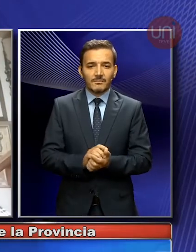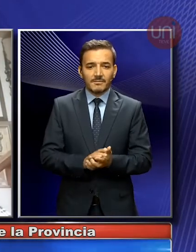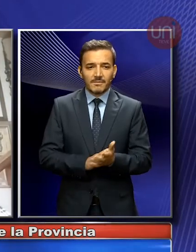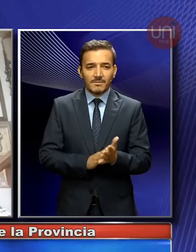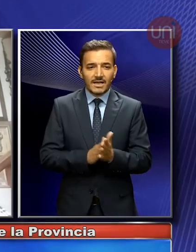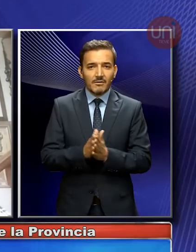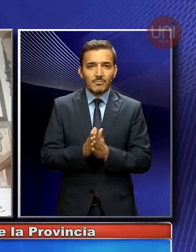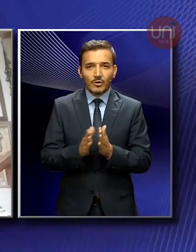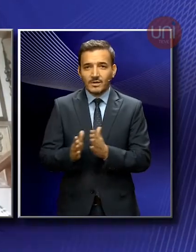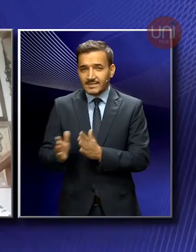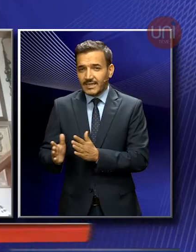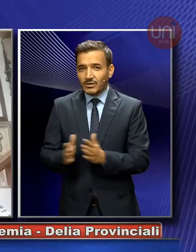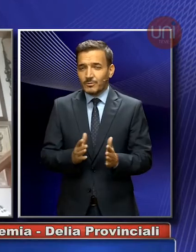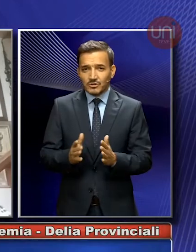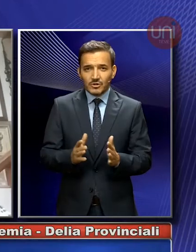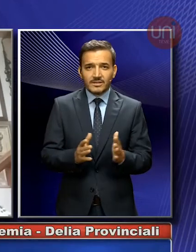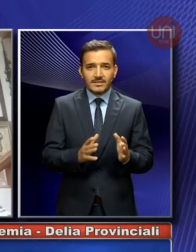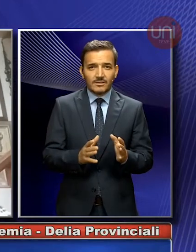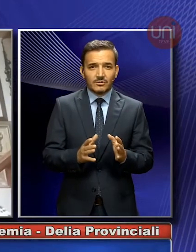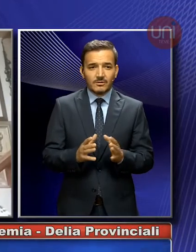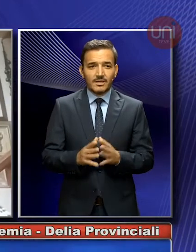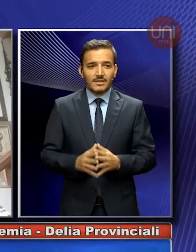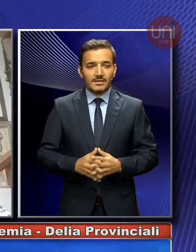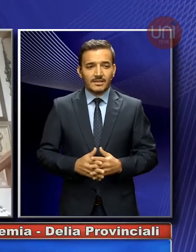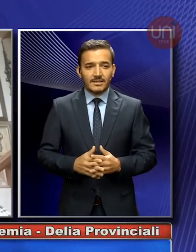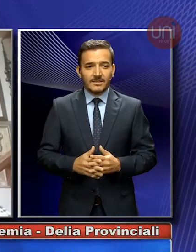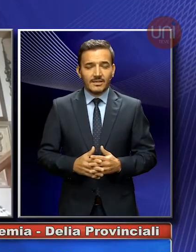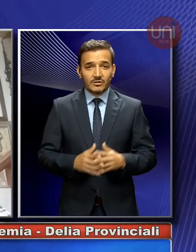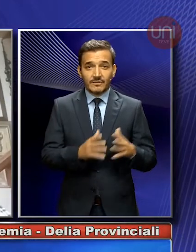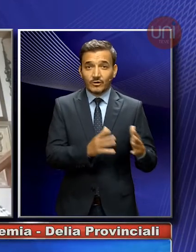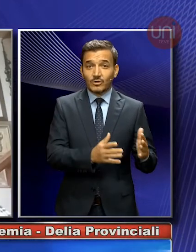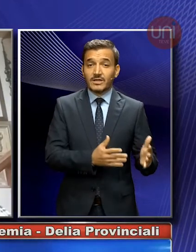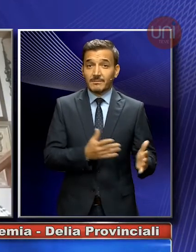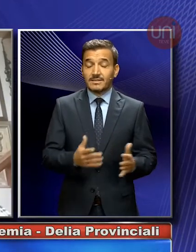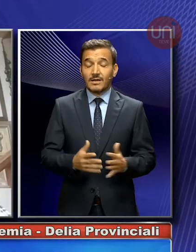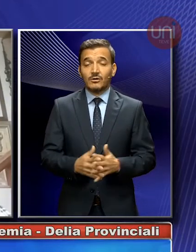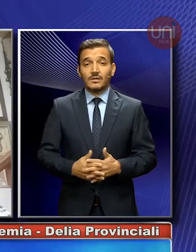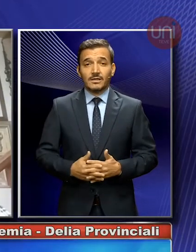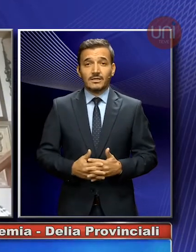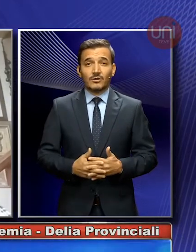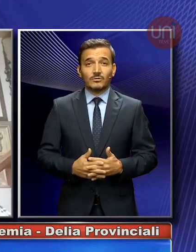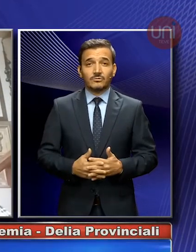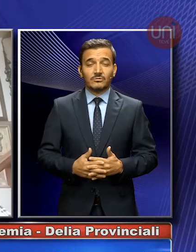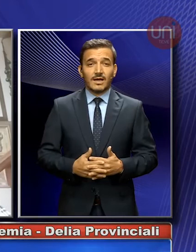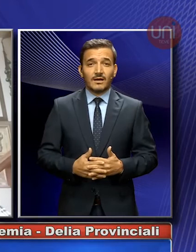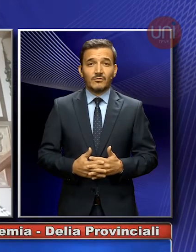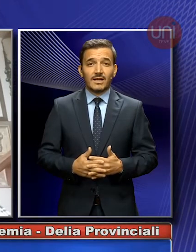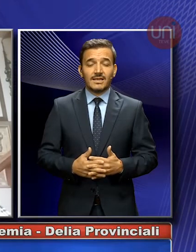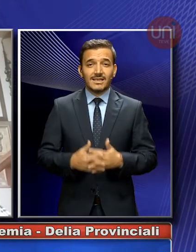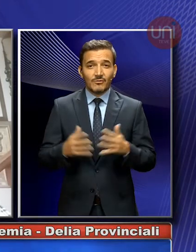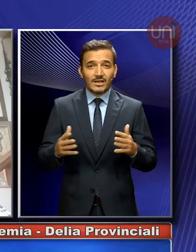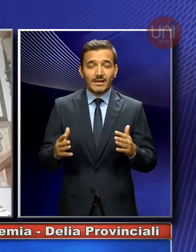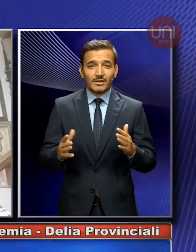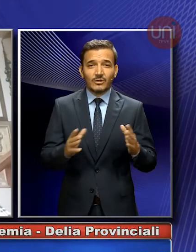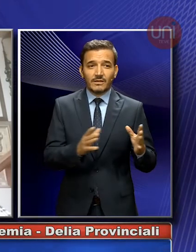me explicaba un poco, sé que hay dos posiciones, inclusive desde los infectólogos se han expresado con una línea muy